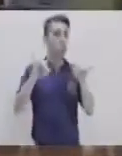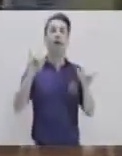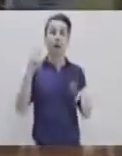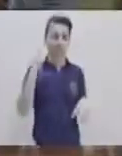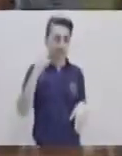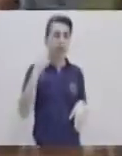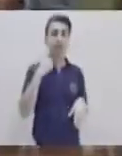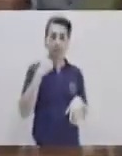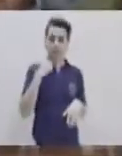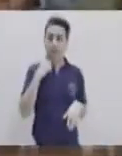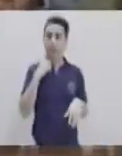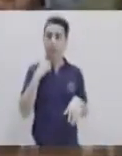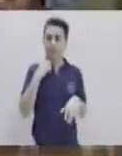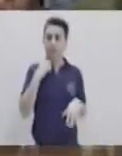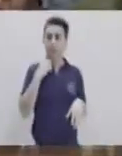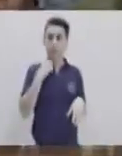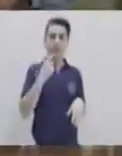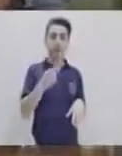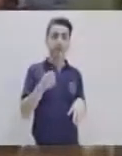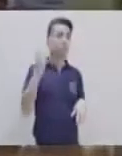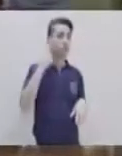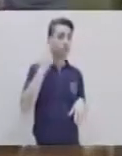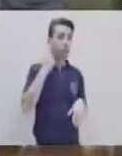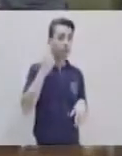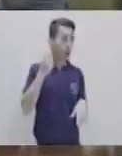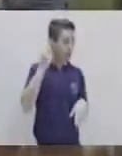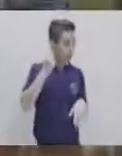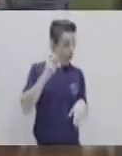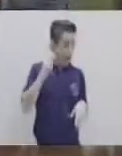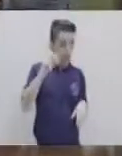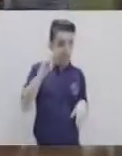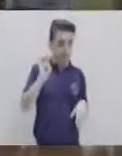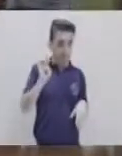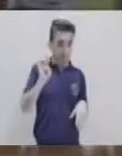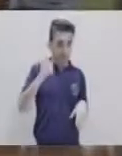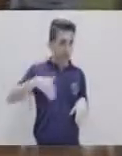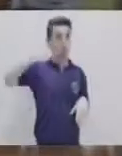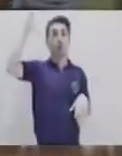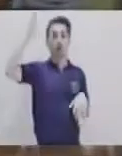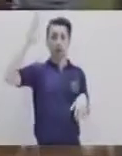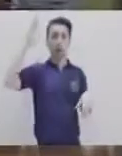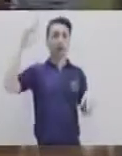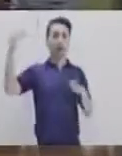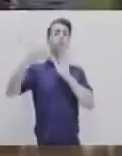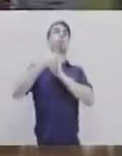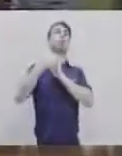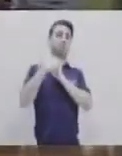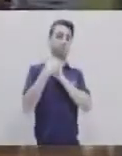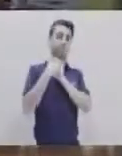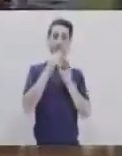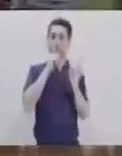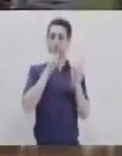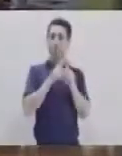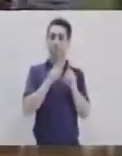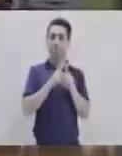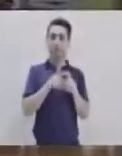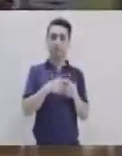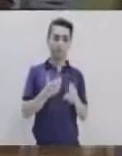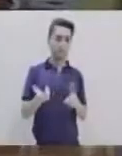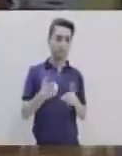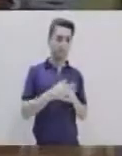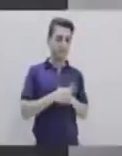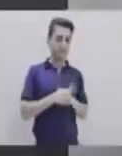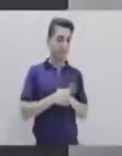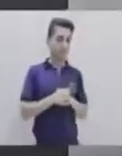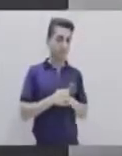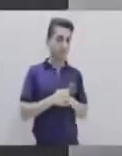vida. El sonido, incluso el sonido grave, puede afectarnos también. Los sonidos agudos también lo hacen, incluso cuando no le ponemos